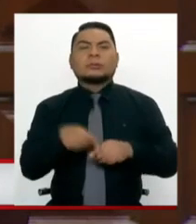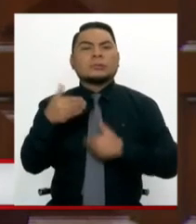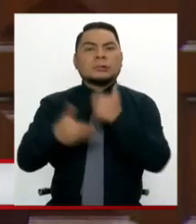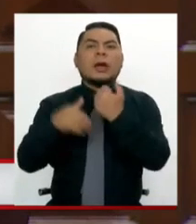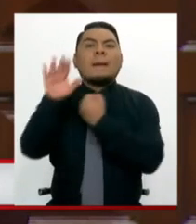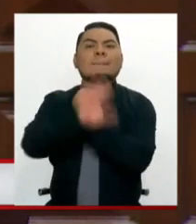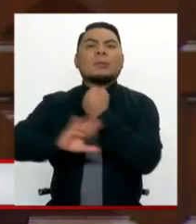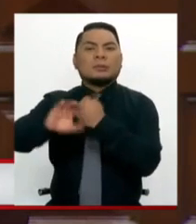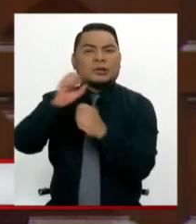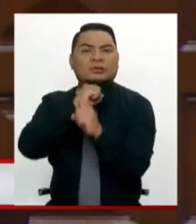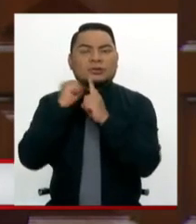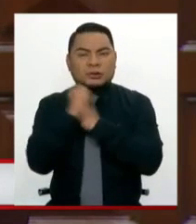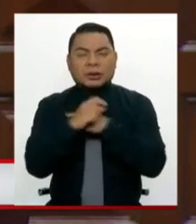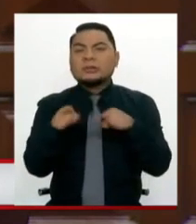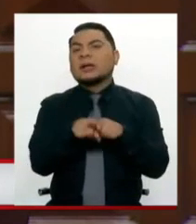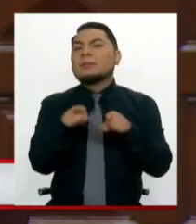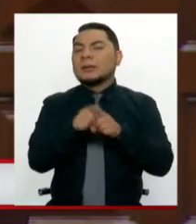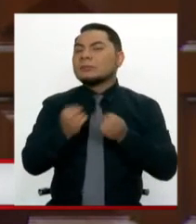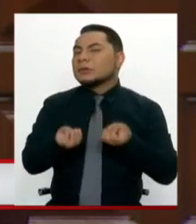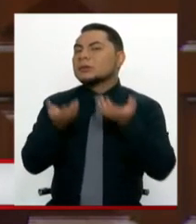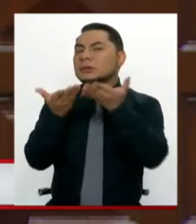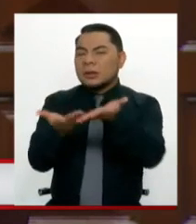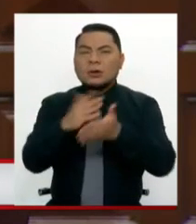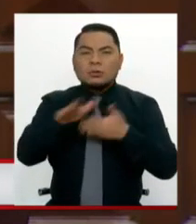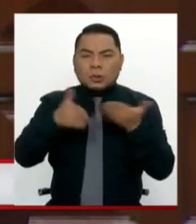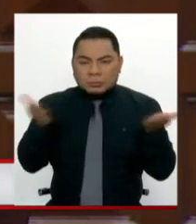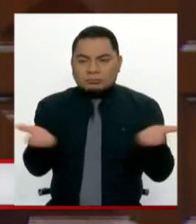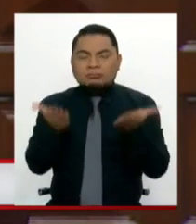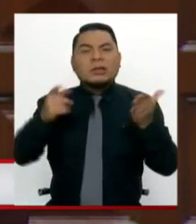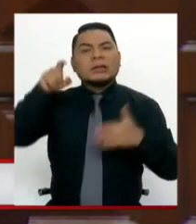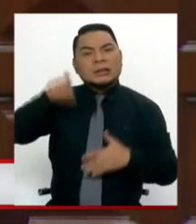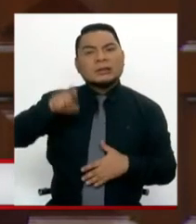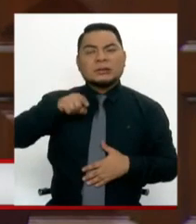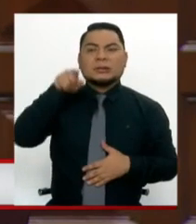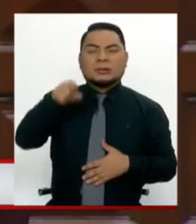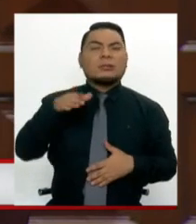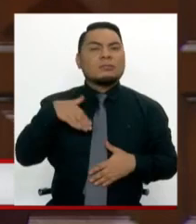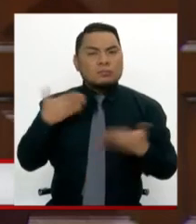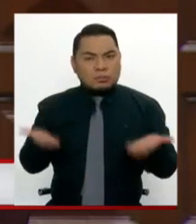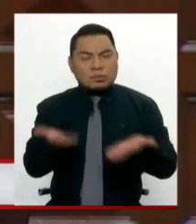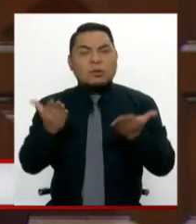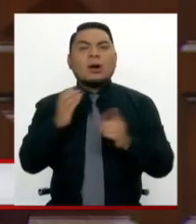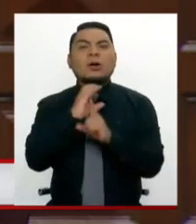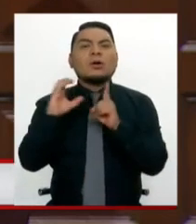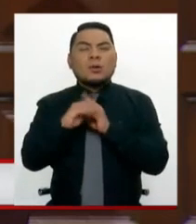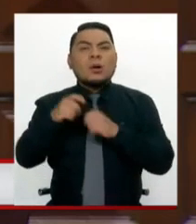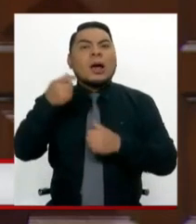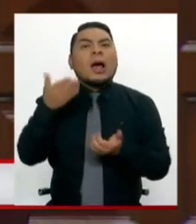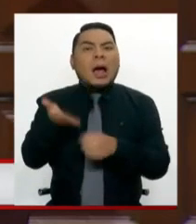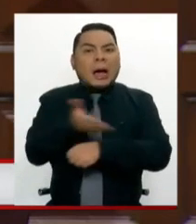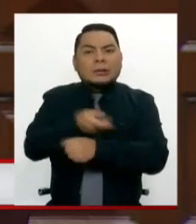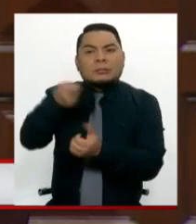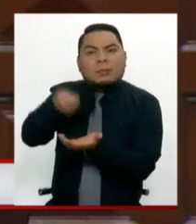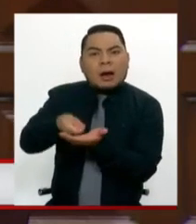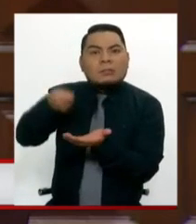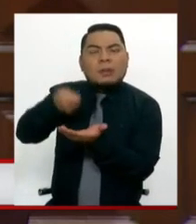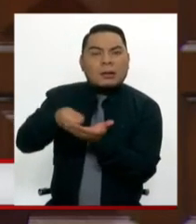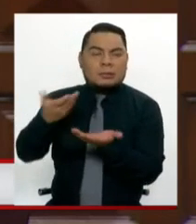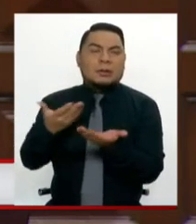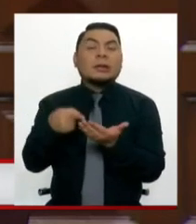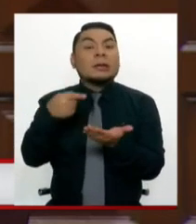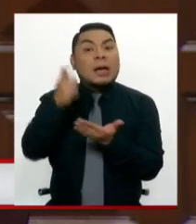de protección social y brindar los incentivos necesarios para fomentar una cultura previsional. Que el